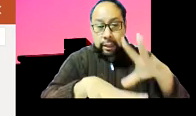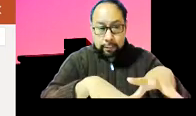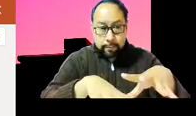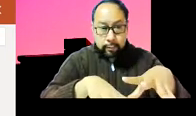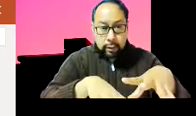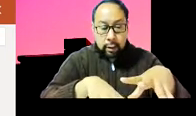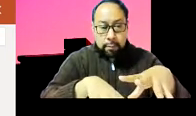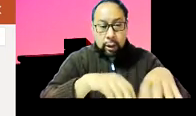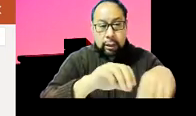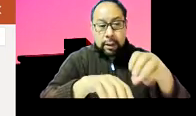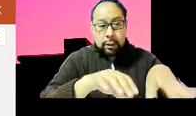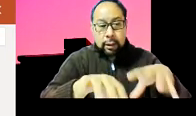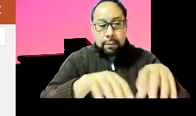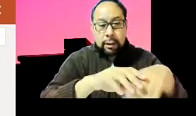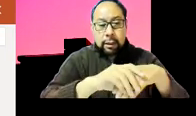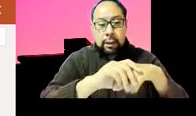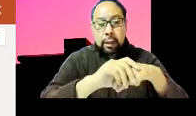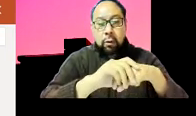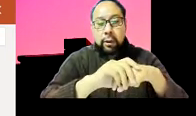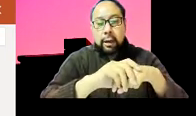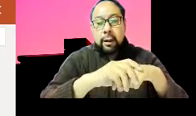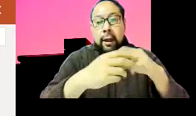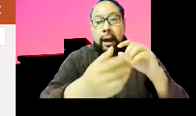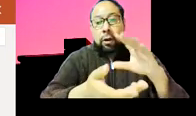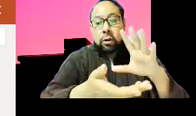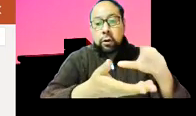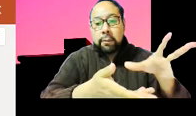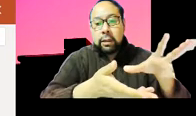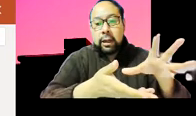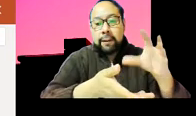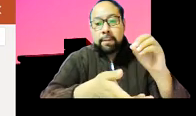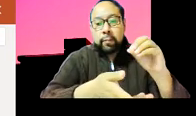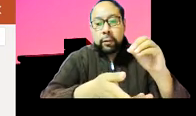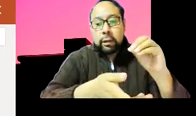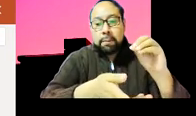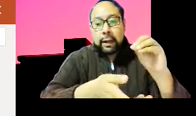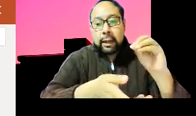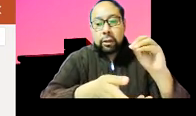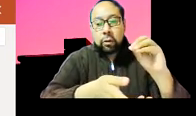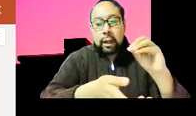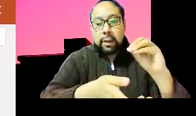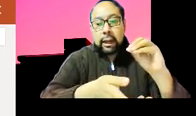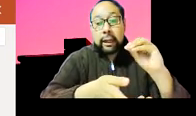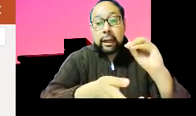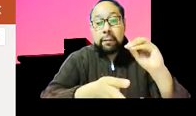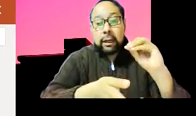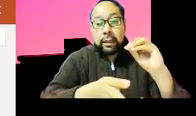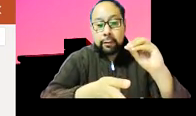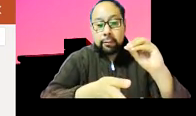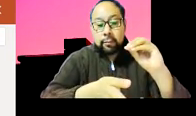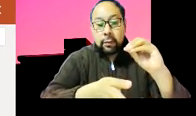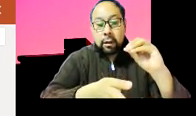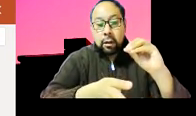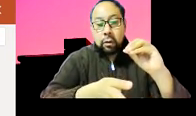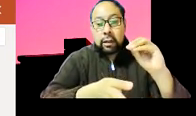que mentir. Porque si se miente, si intenta convencer al otro con una mentira, se perderá totalmente la